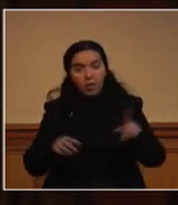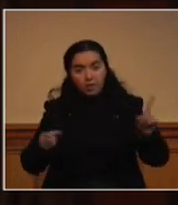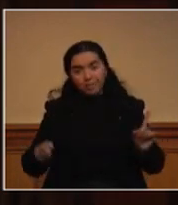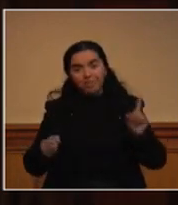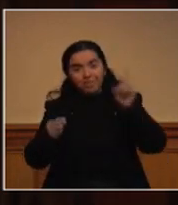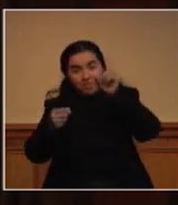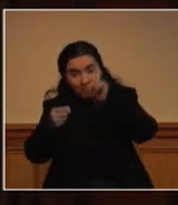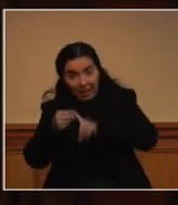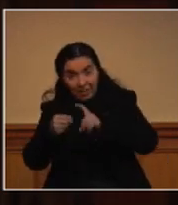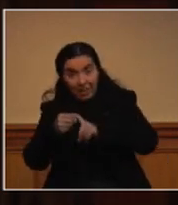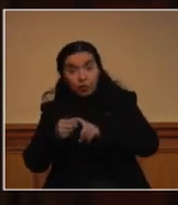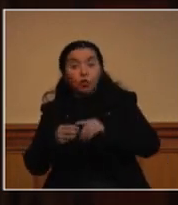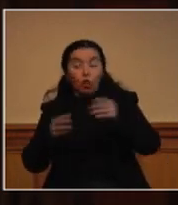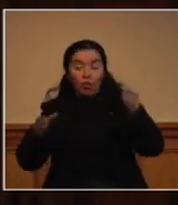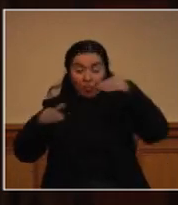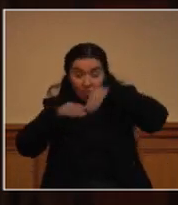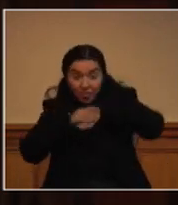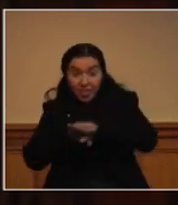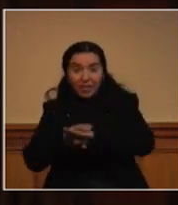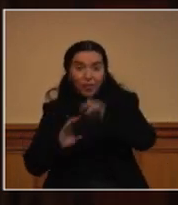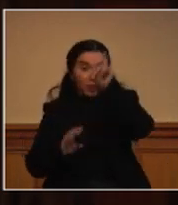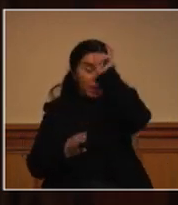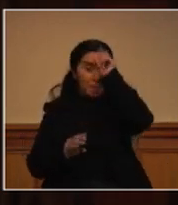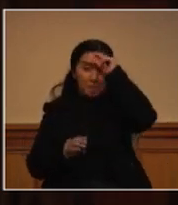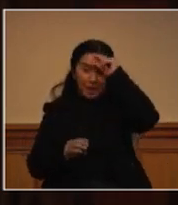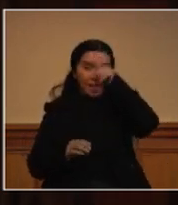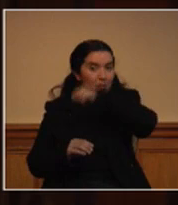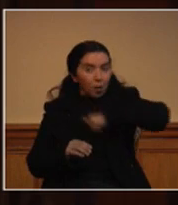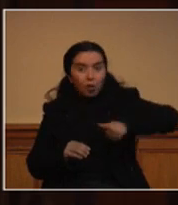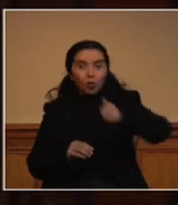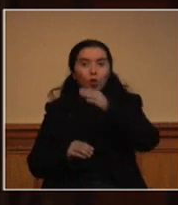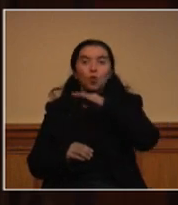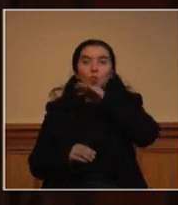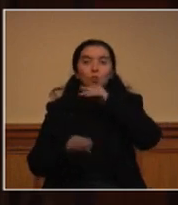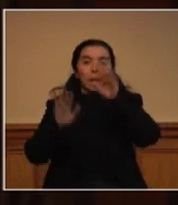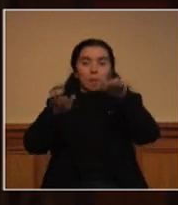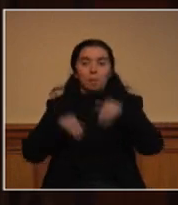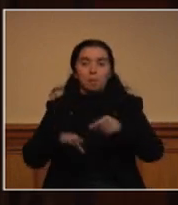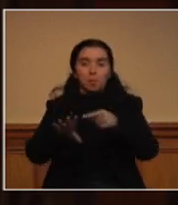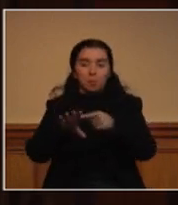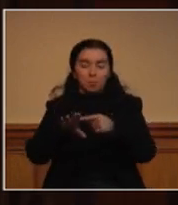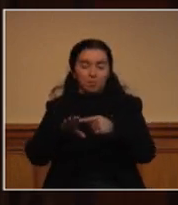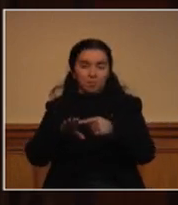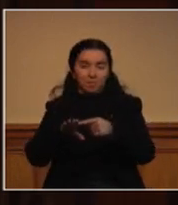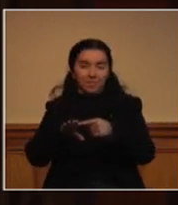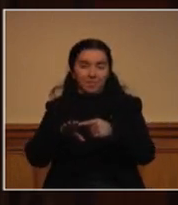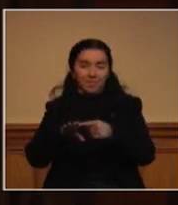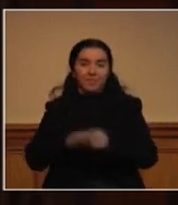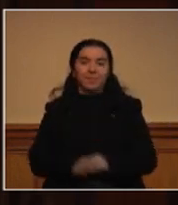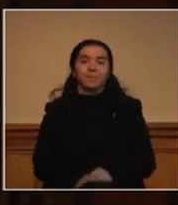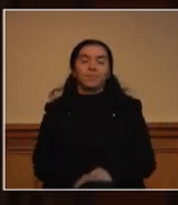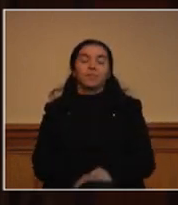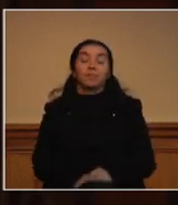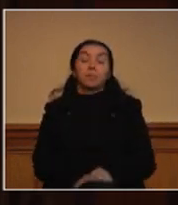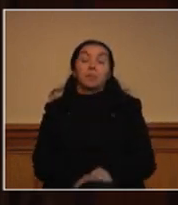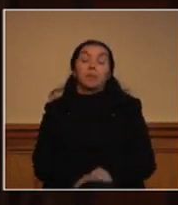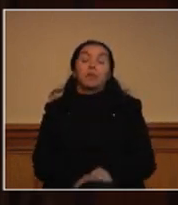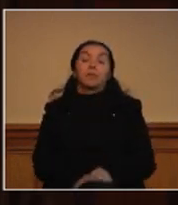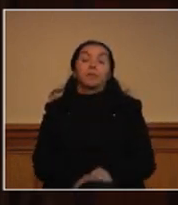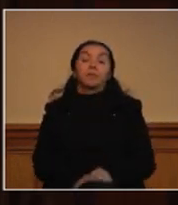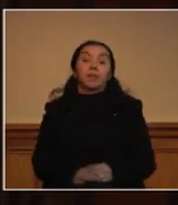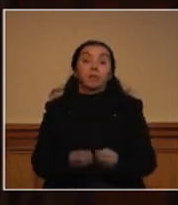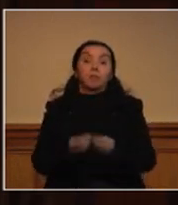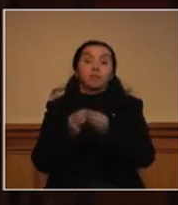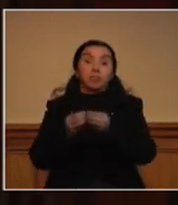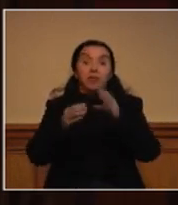del paradigma en el que todos utilizamos esta tecnología de apoyo. Pero esta posibilidad de comunicación